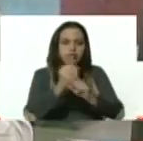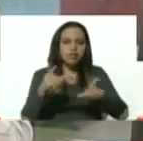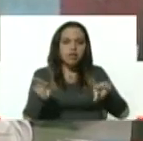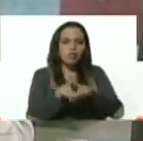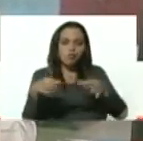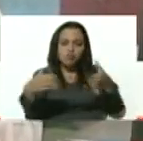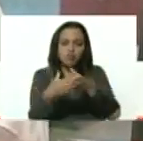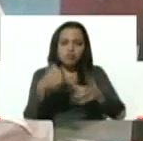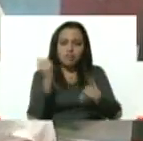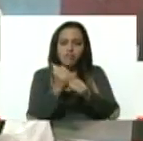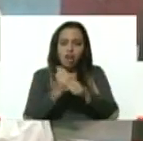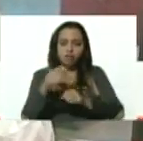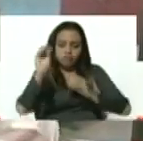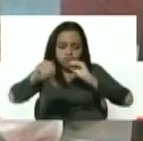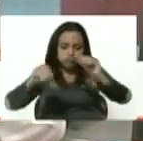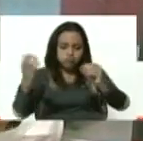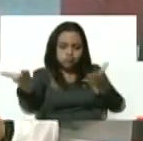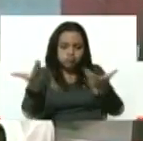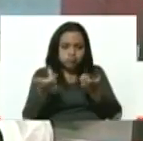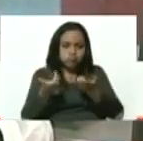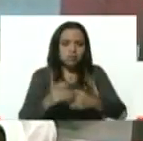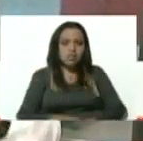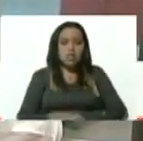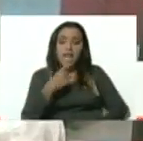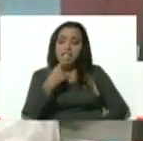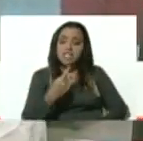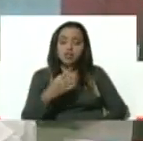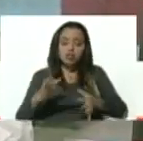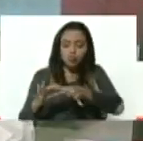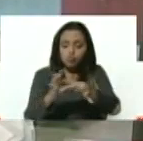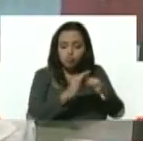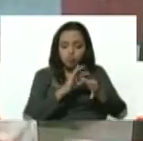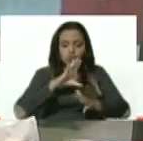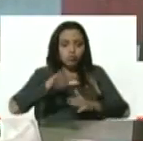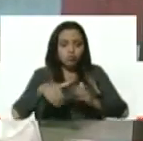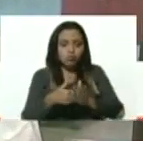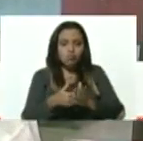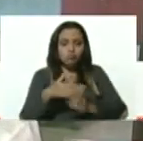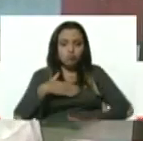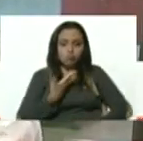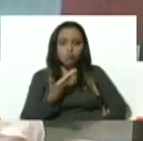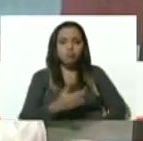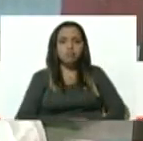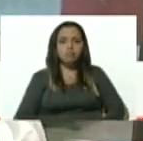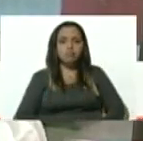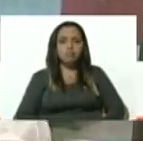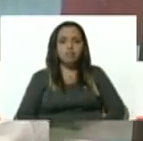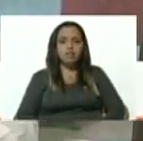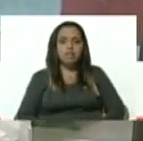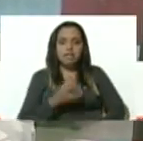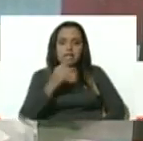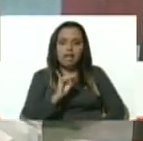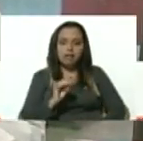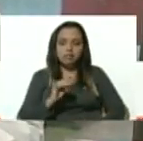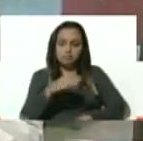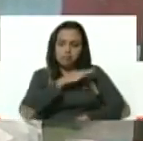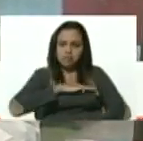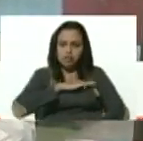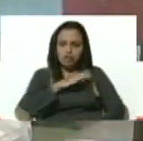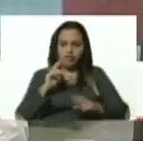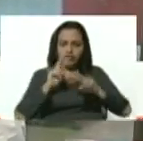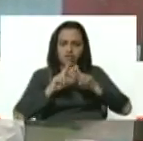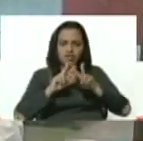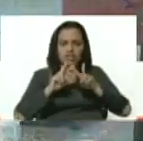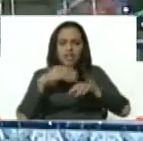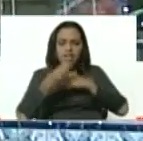usted ha convocado, donde nos ha dicho juntos todo es posible, y en el sector vivienda funcionamos como articulador de todo el sector